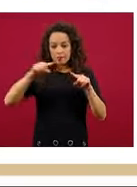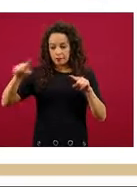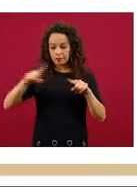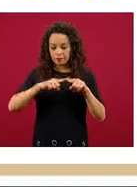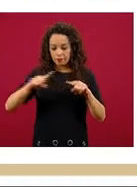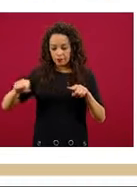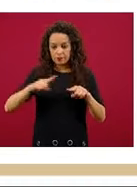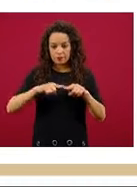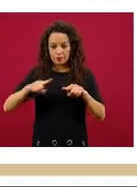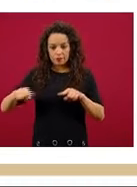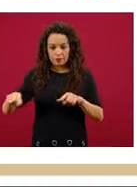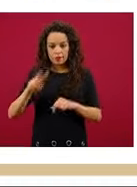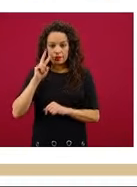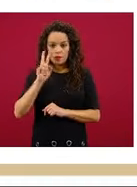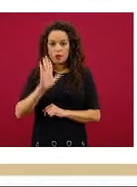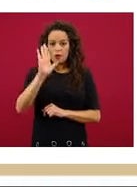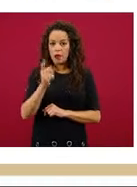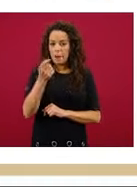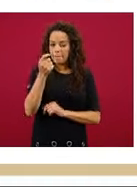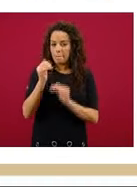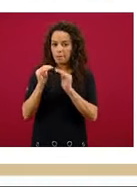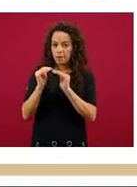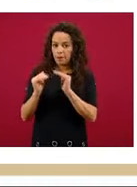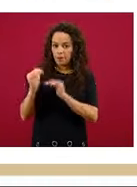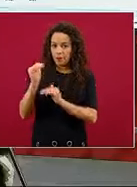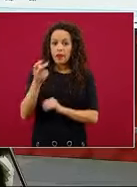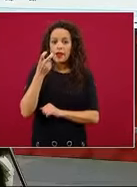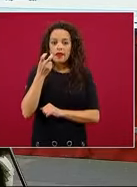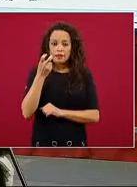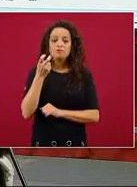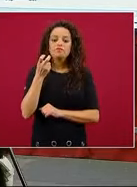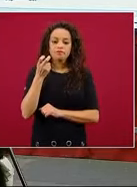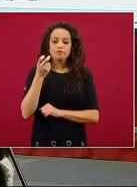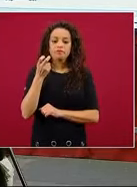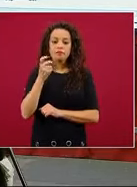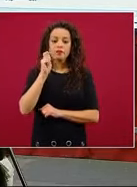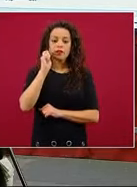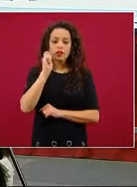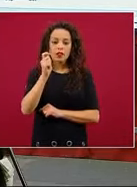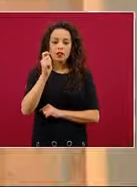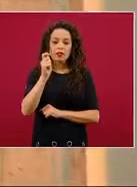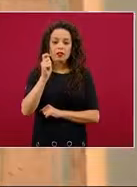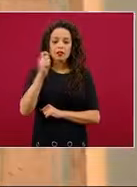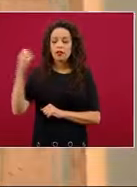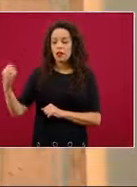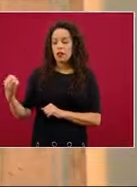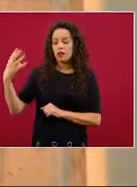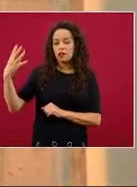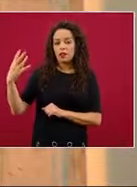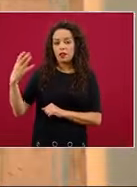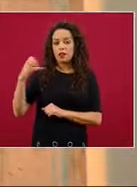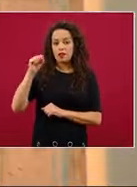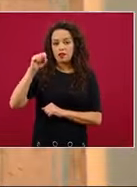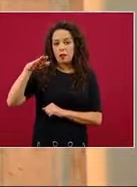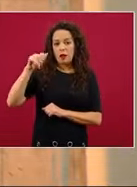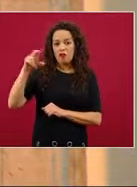una tendencia al incremento, también hizo que incrementara su nivel de riesgo de amarillo a naranja.